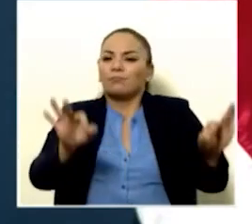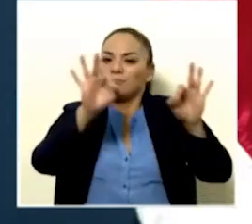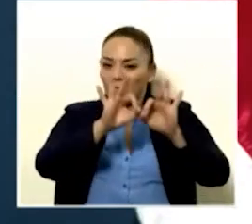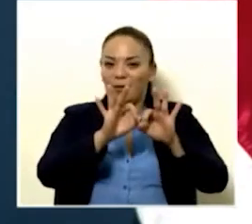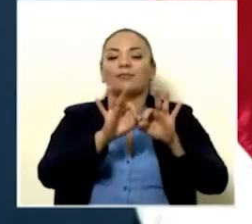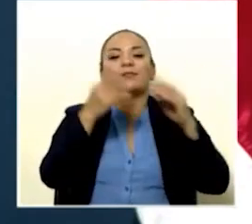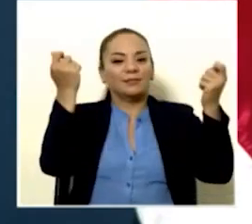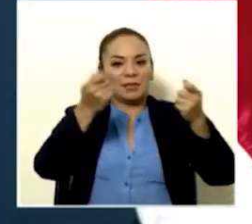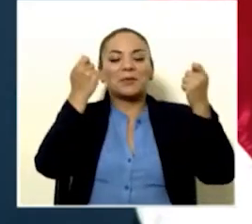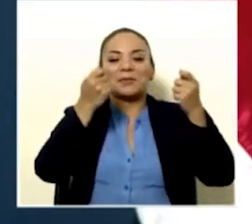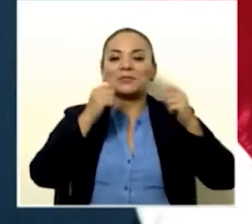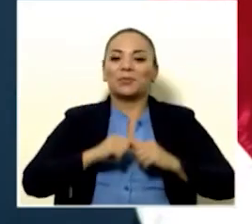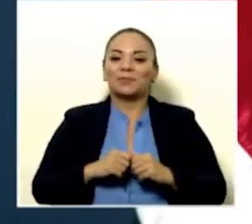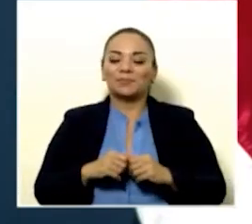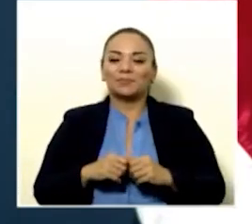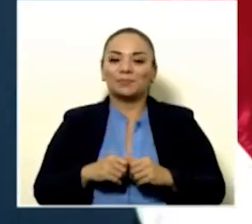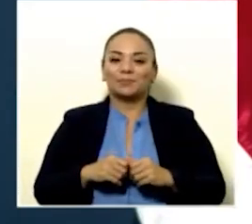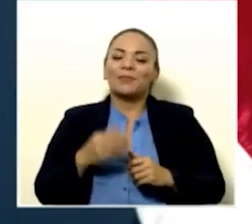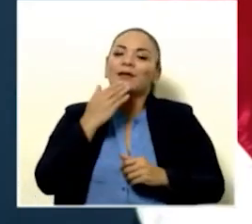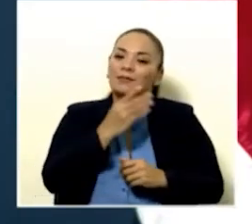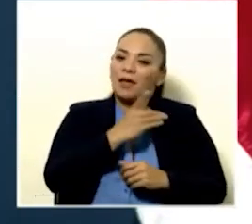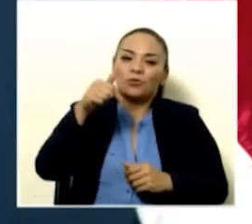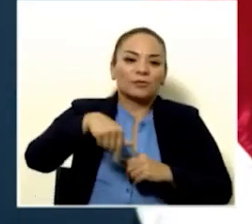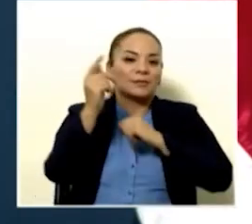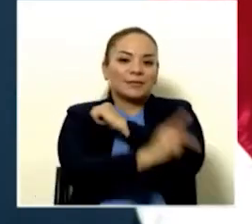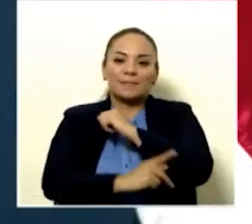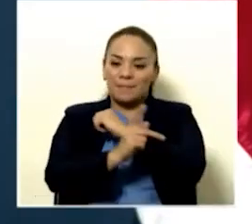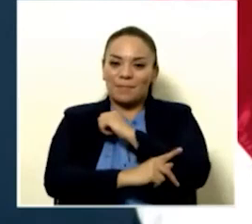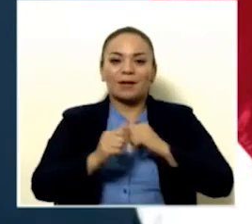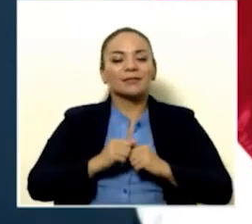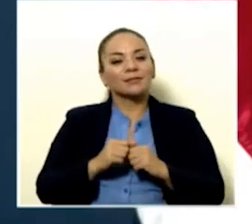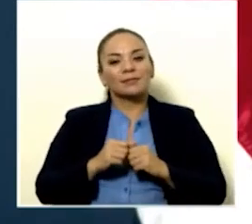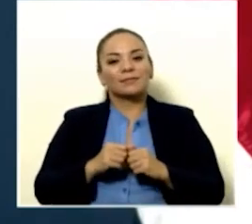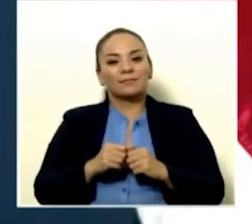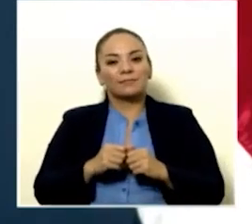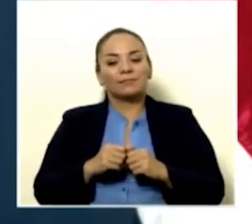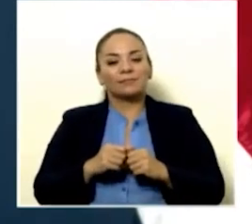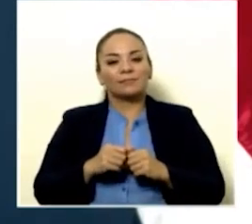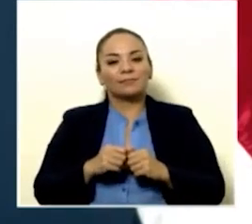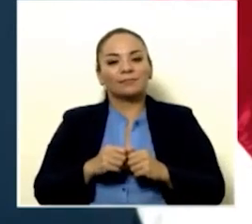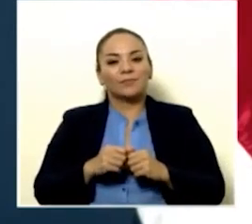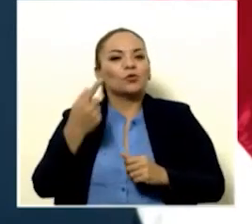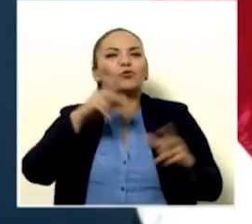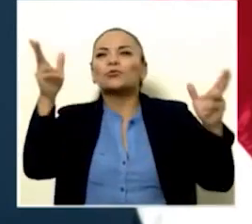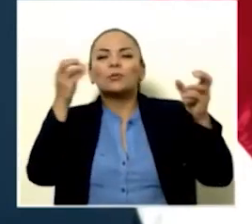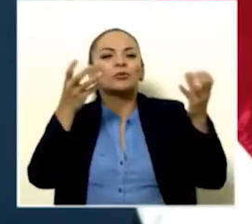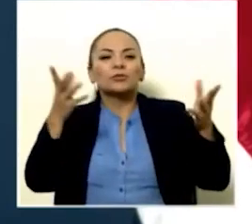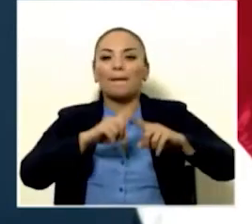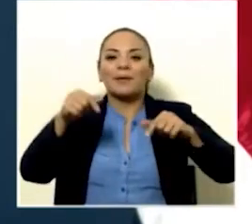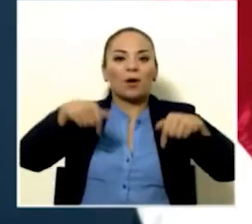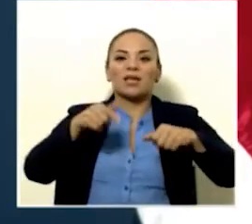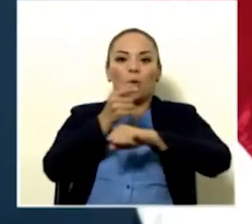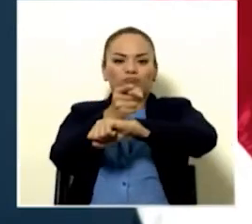vale la pena porque gracias a Dios en este país oímos todo menos el rugir de los tanques y de